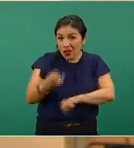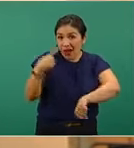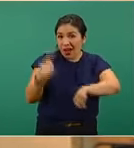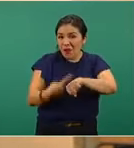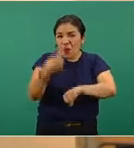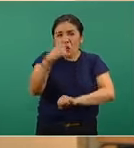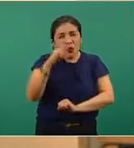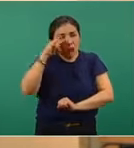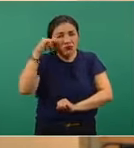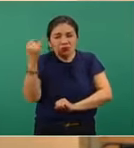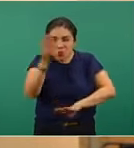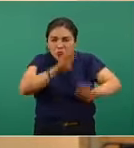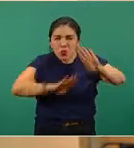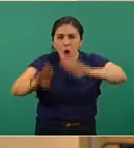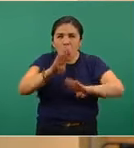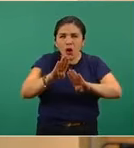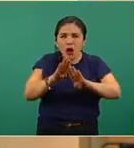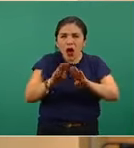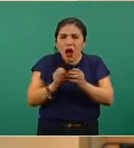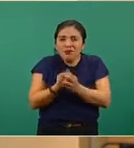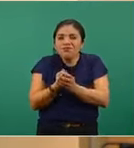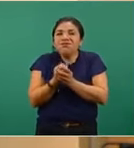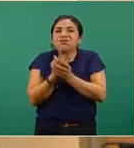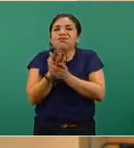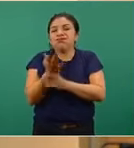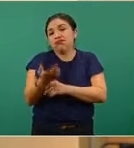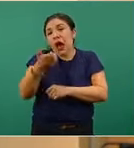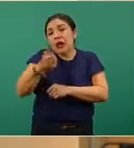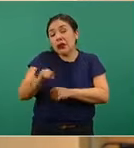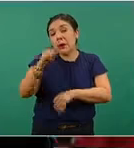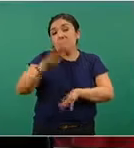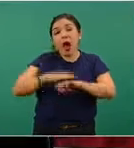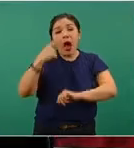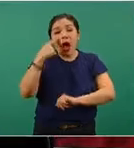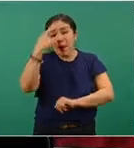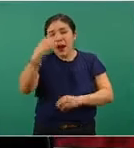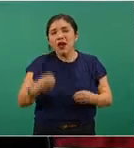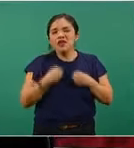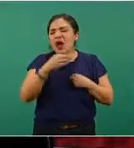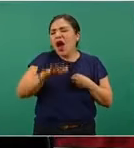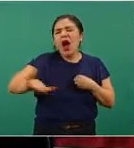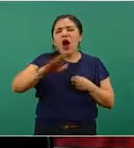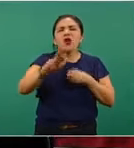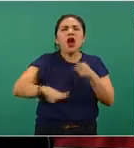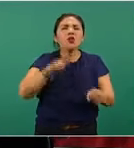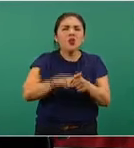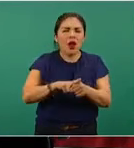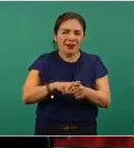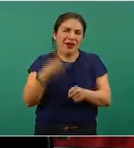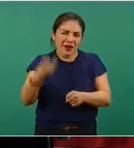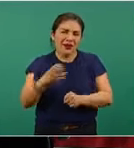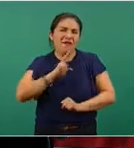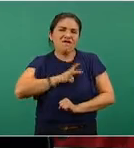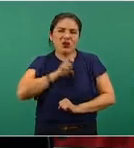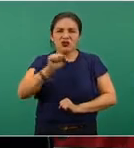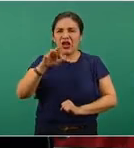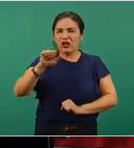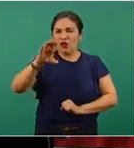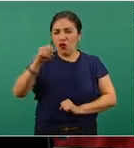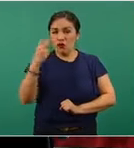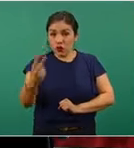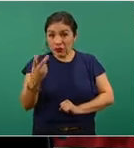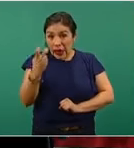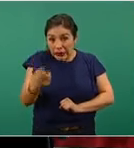una partícula biológica que emerge mayormente en la vida silvestre, como es el virus SARS-CoV-2,